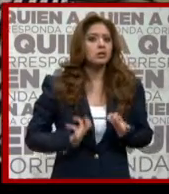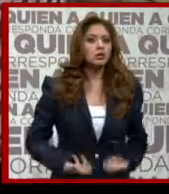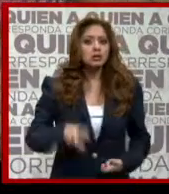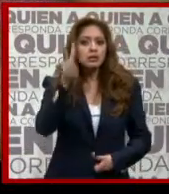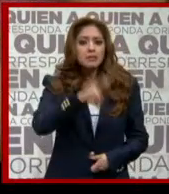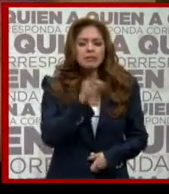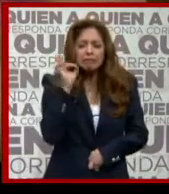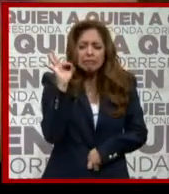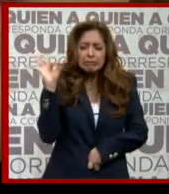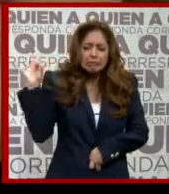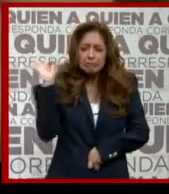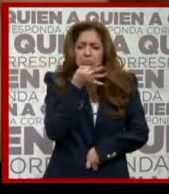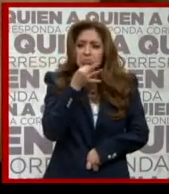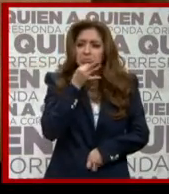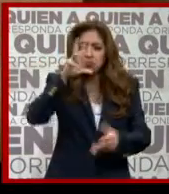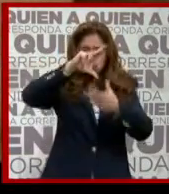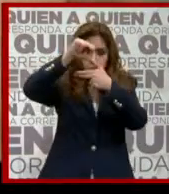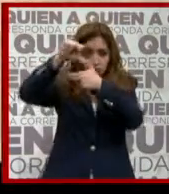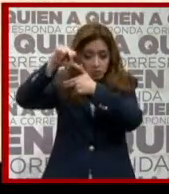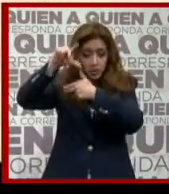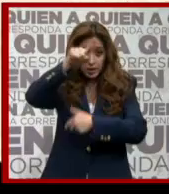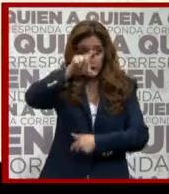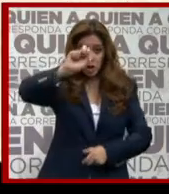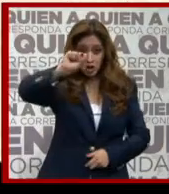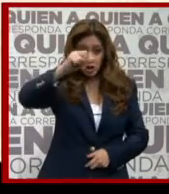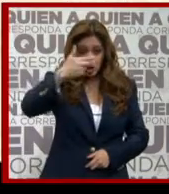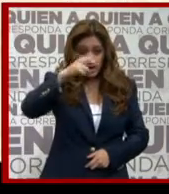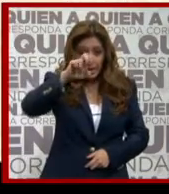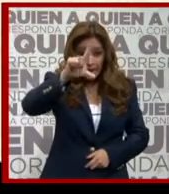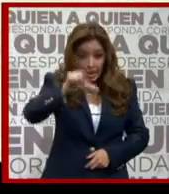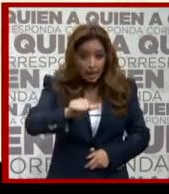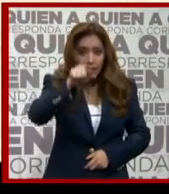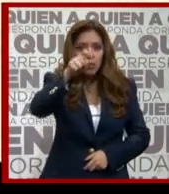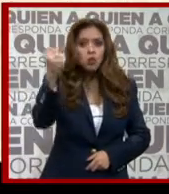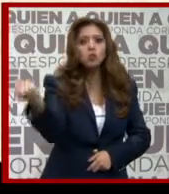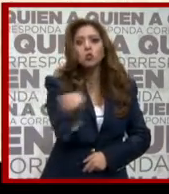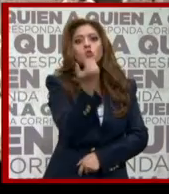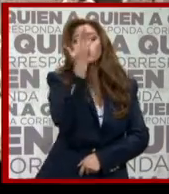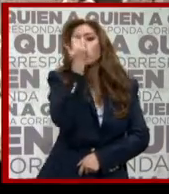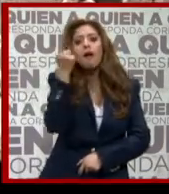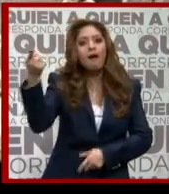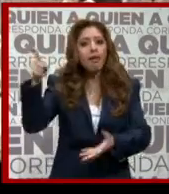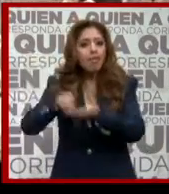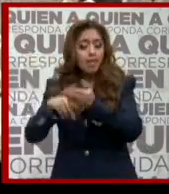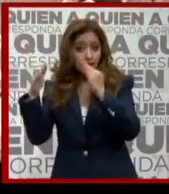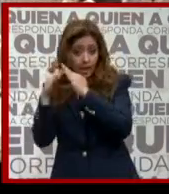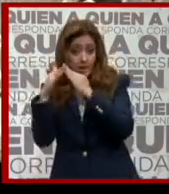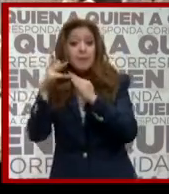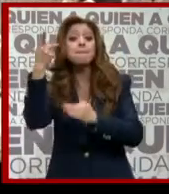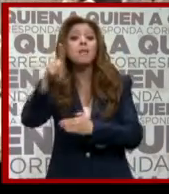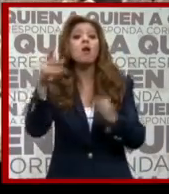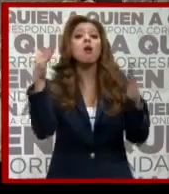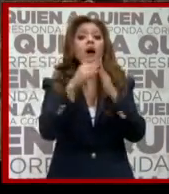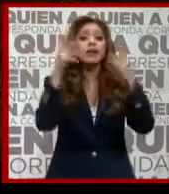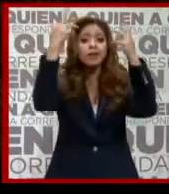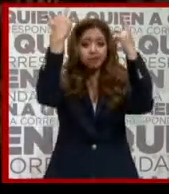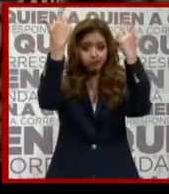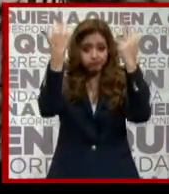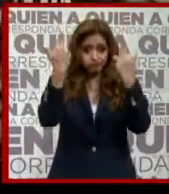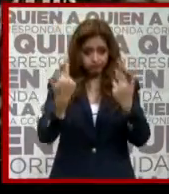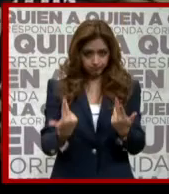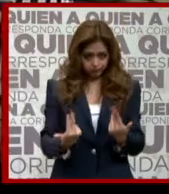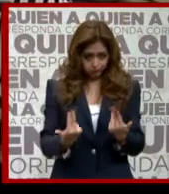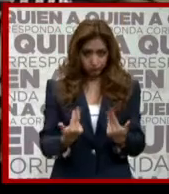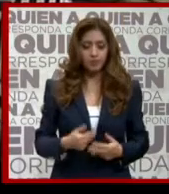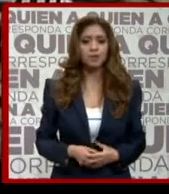de segundos. Sheila Yesenia Ibarra Treviño, por fortuna, no estuvo en el momento del tornado, pero su casa resultó con daños. Cuando